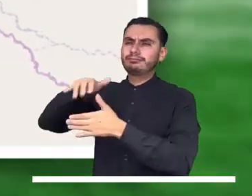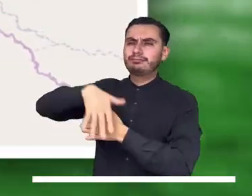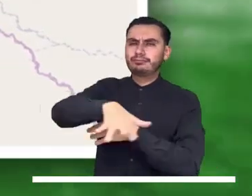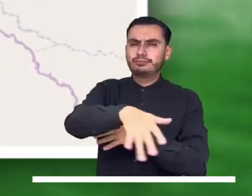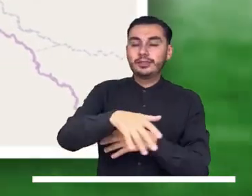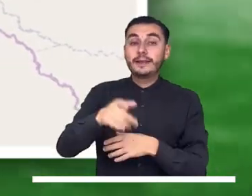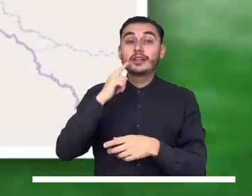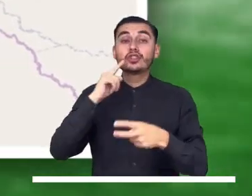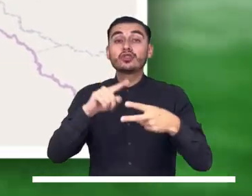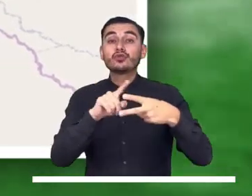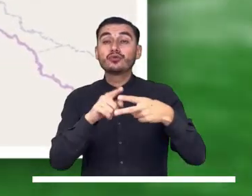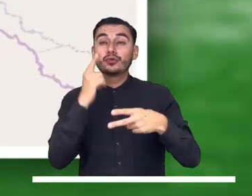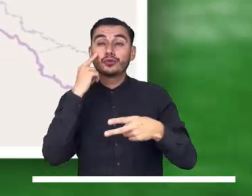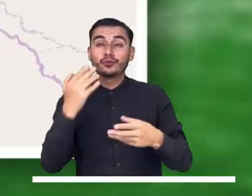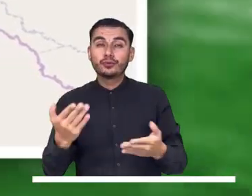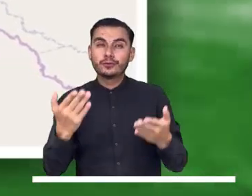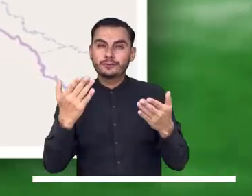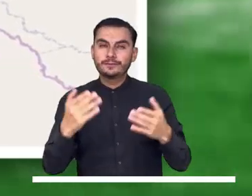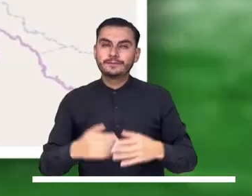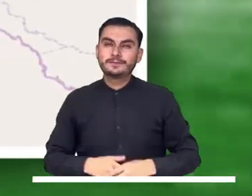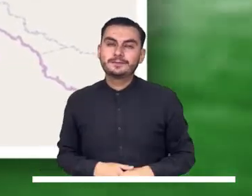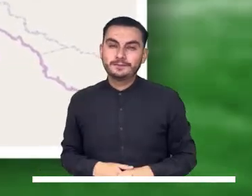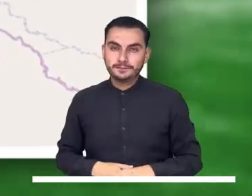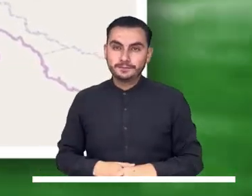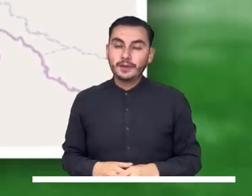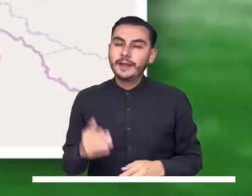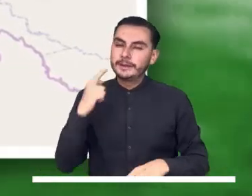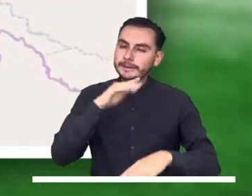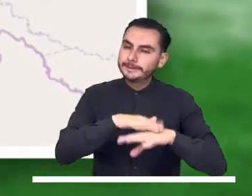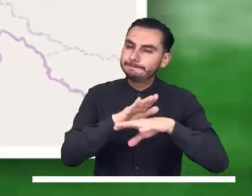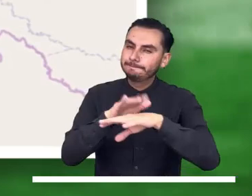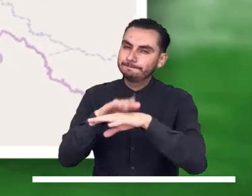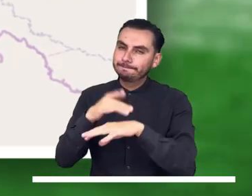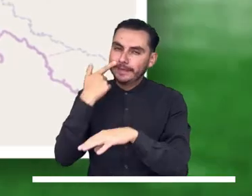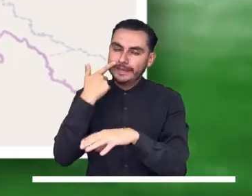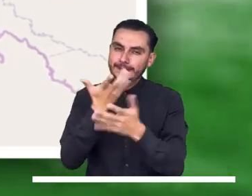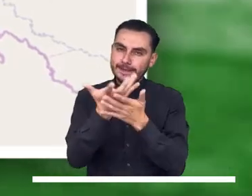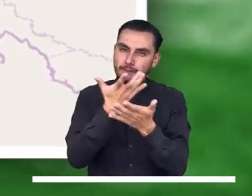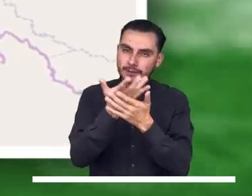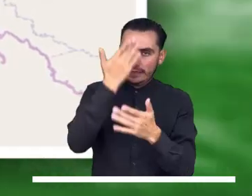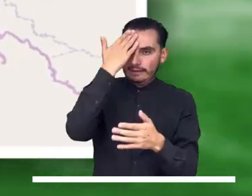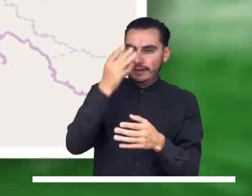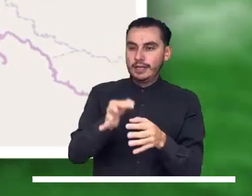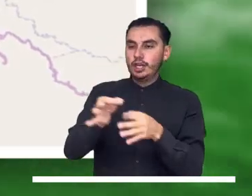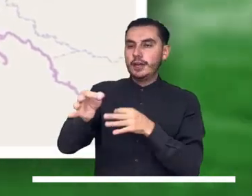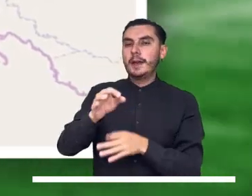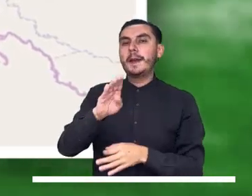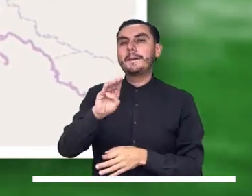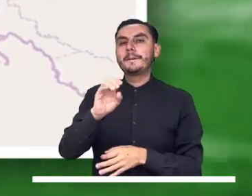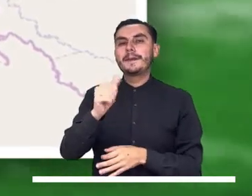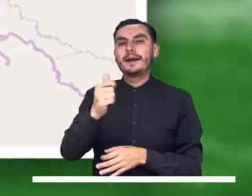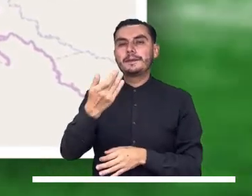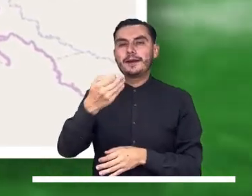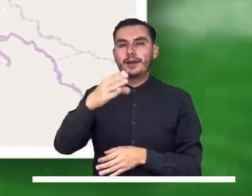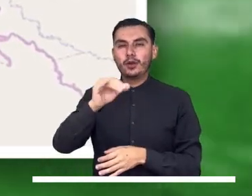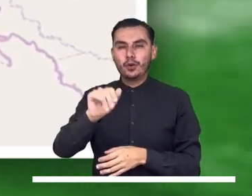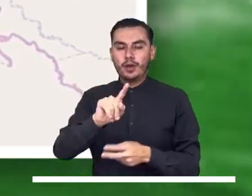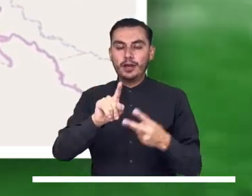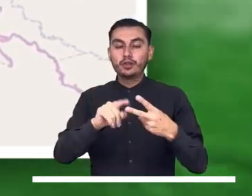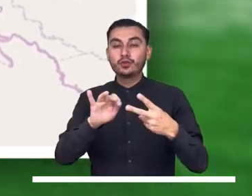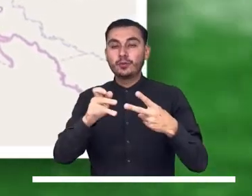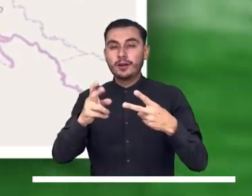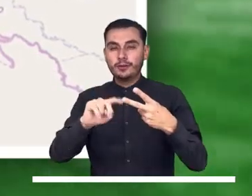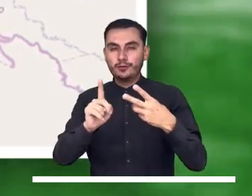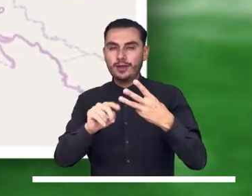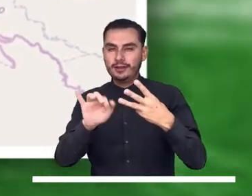máxima alerta por las crecientes registradas en los ríos Mira, Guisa, San Juan y Chagüí. Se recomienda especial atención